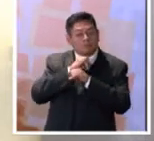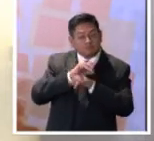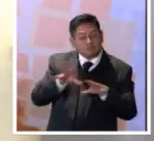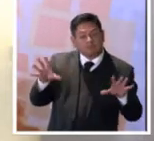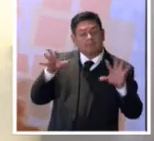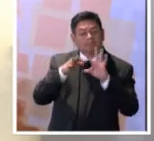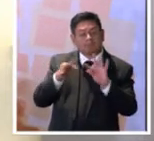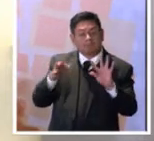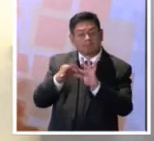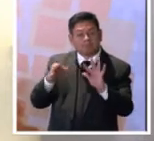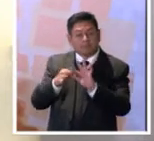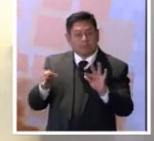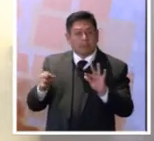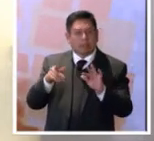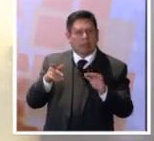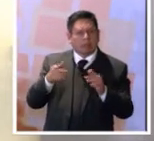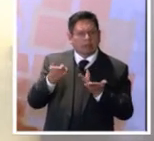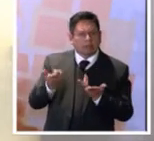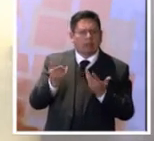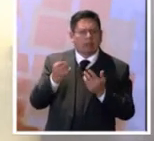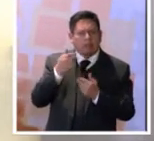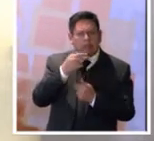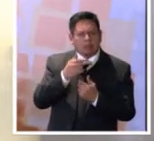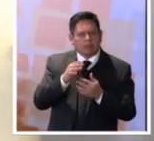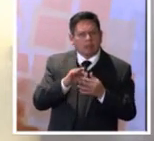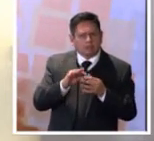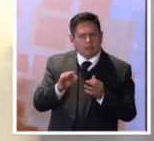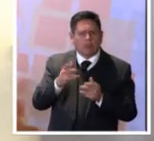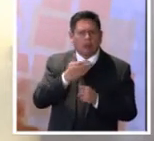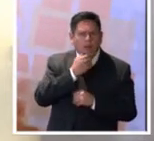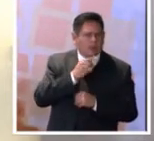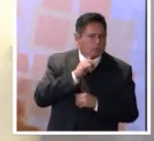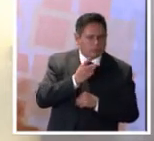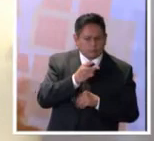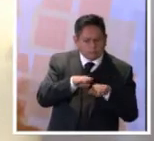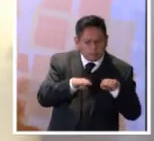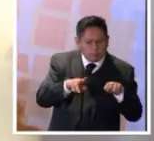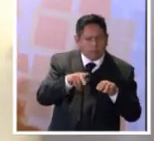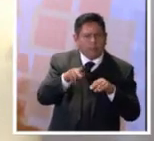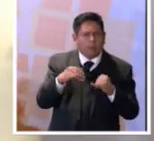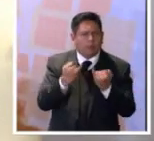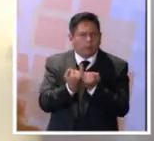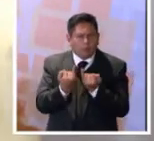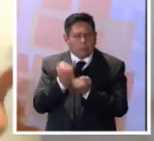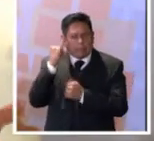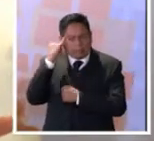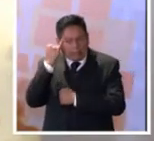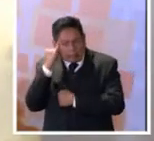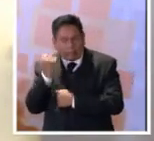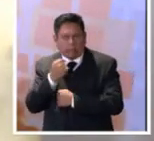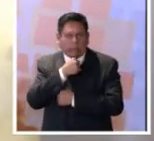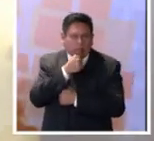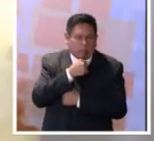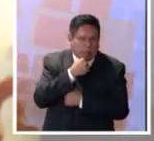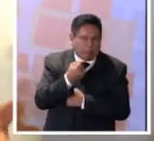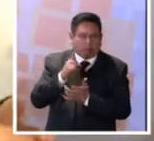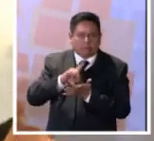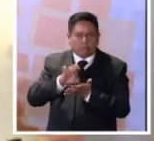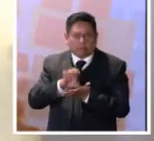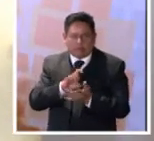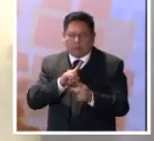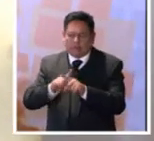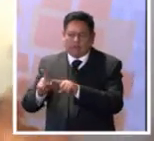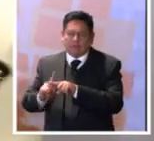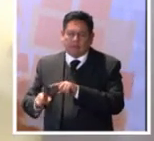solo de mujeres, sino de todas las minorías, porque me parece que en la medida en que avancemos en todo un